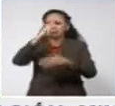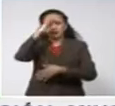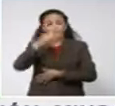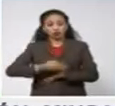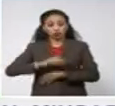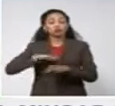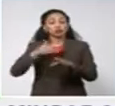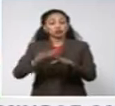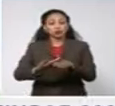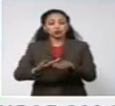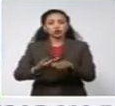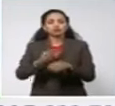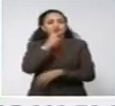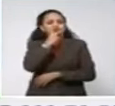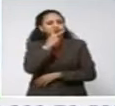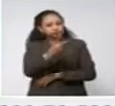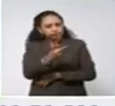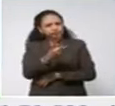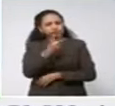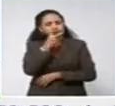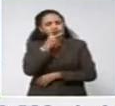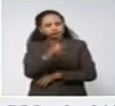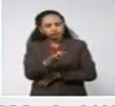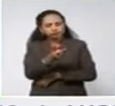Se fue atendiendo,